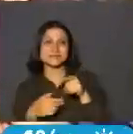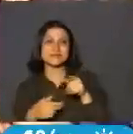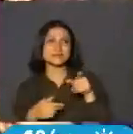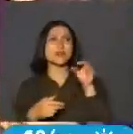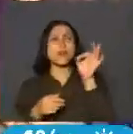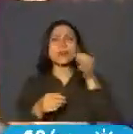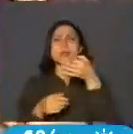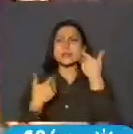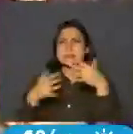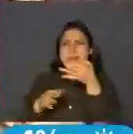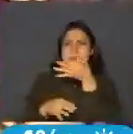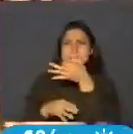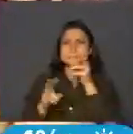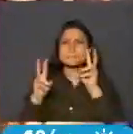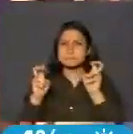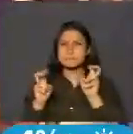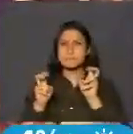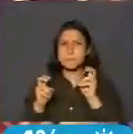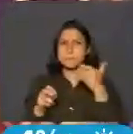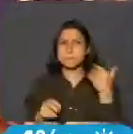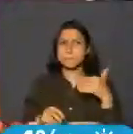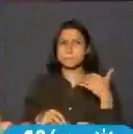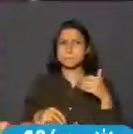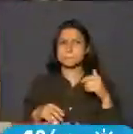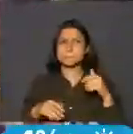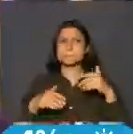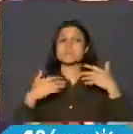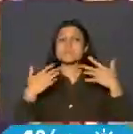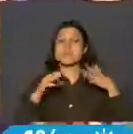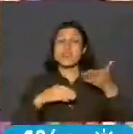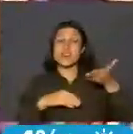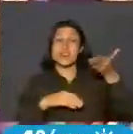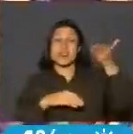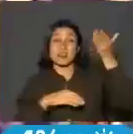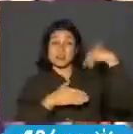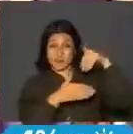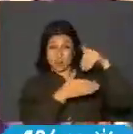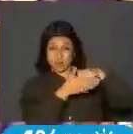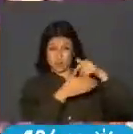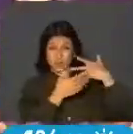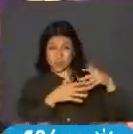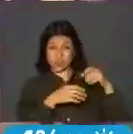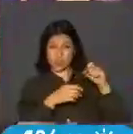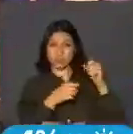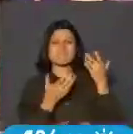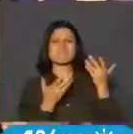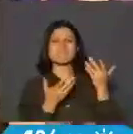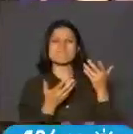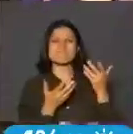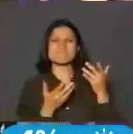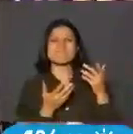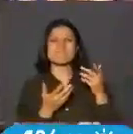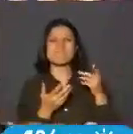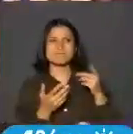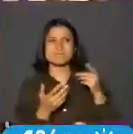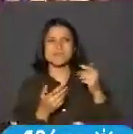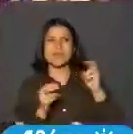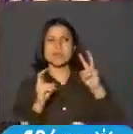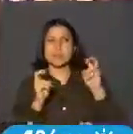importante. En el plebiscito de salida, uno de los puntos que marcó, cierto, la noticia en el punto de prensa del presidente